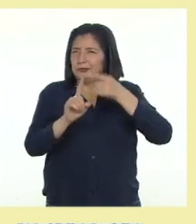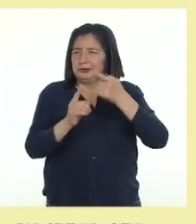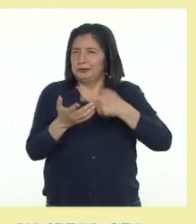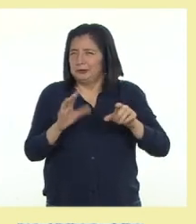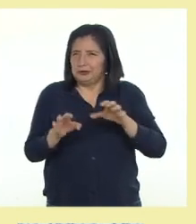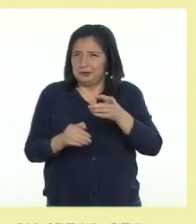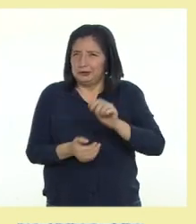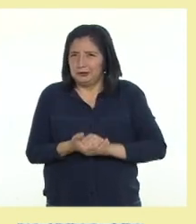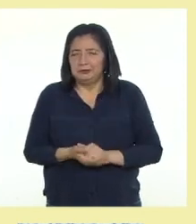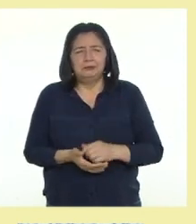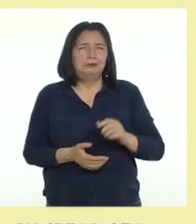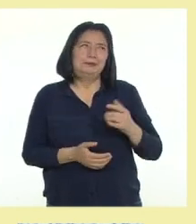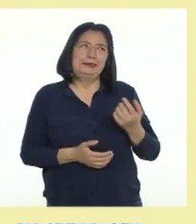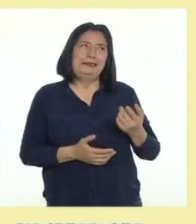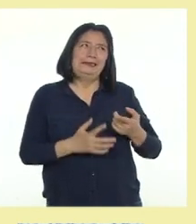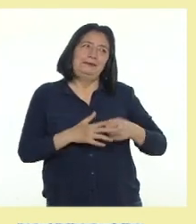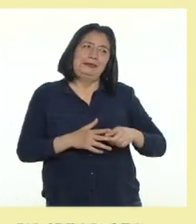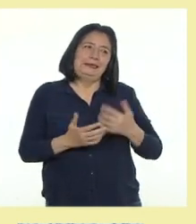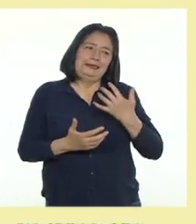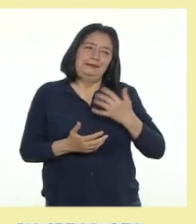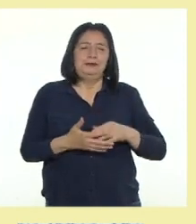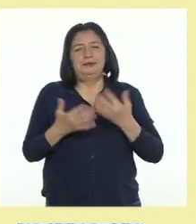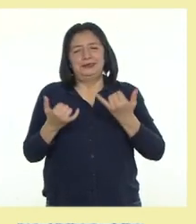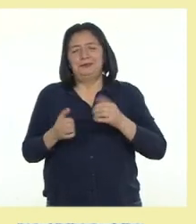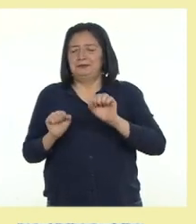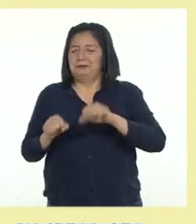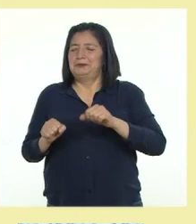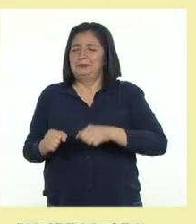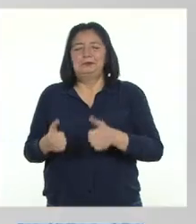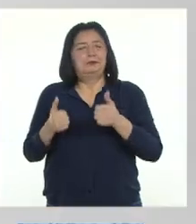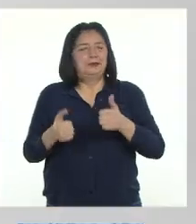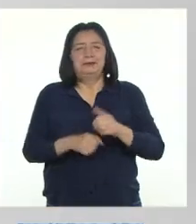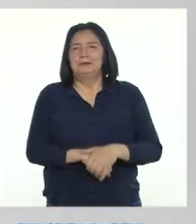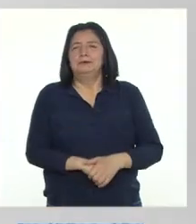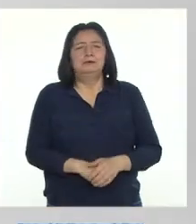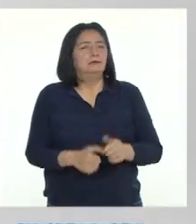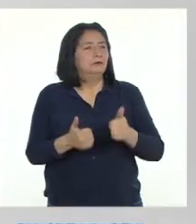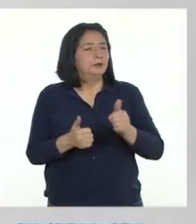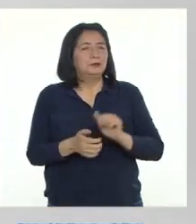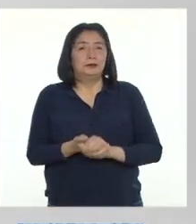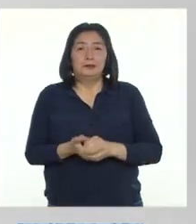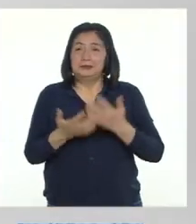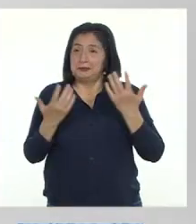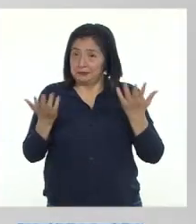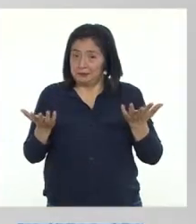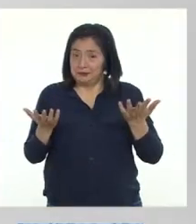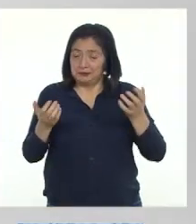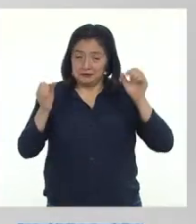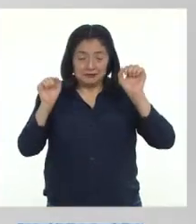Bien, al comienzo un poco nerviosa, pero ahora estoy súper. Genial.